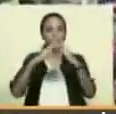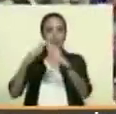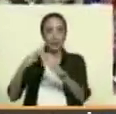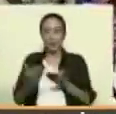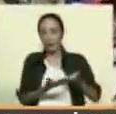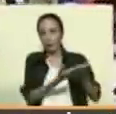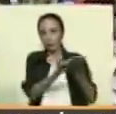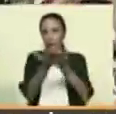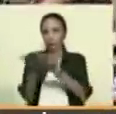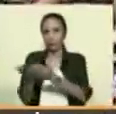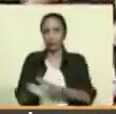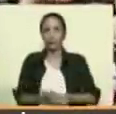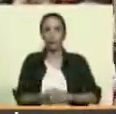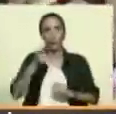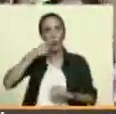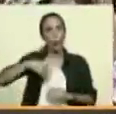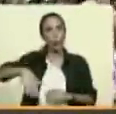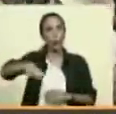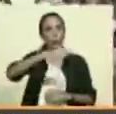pueblo.